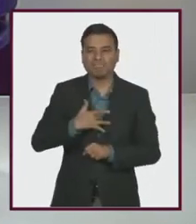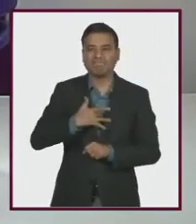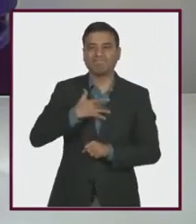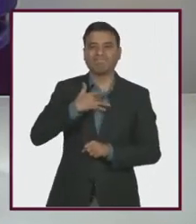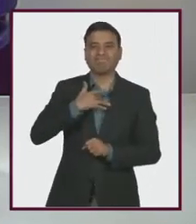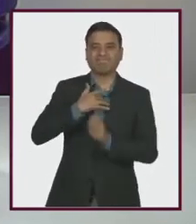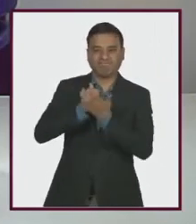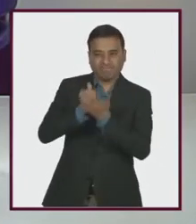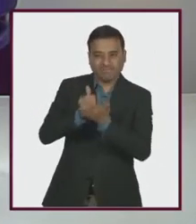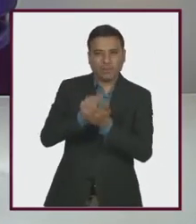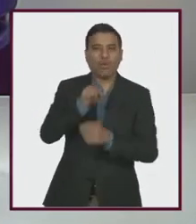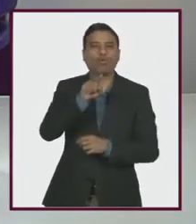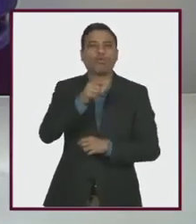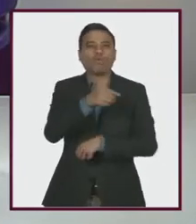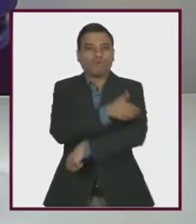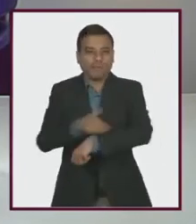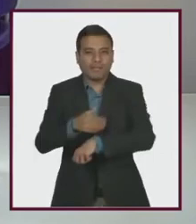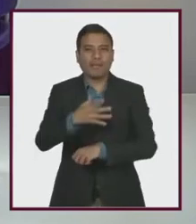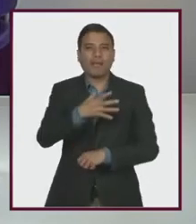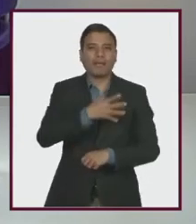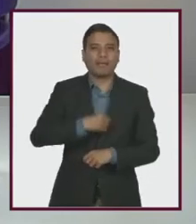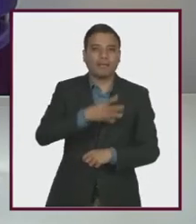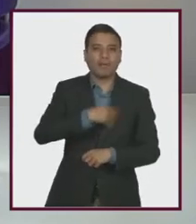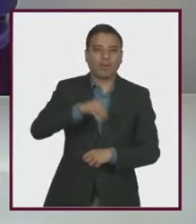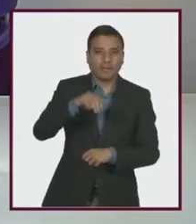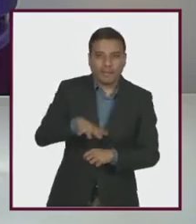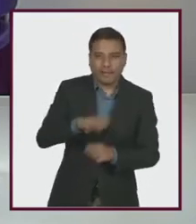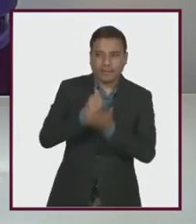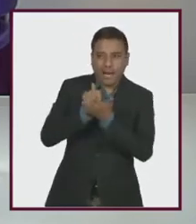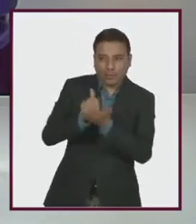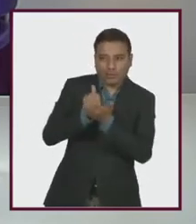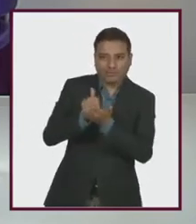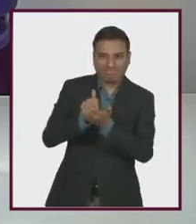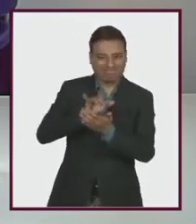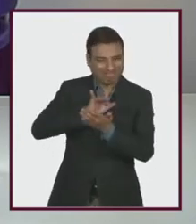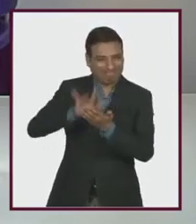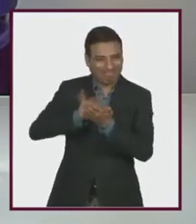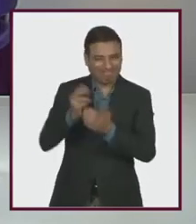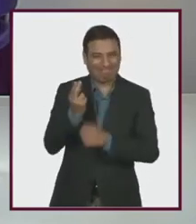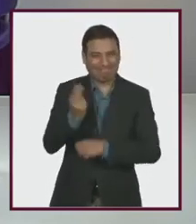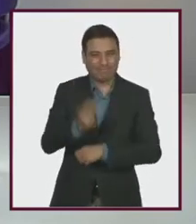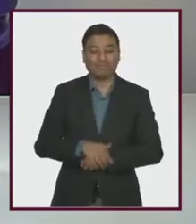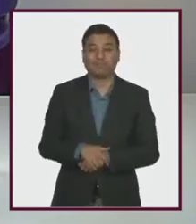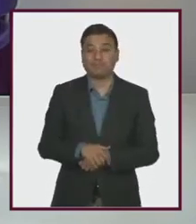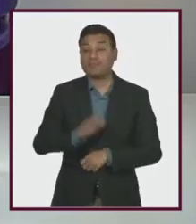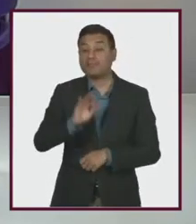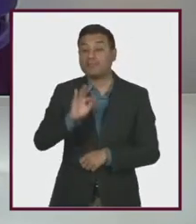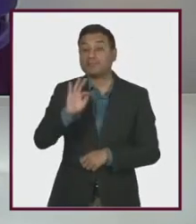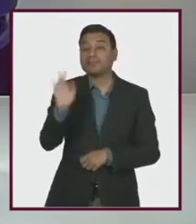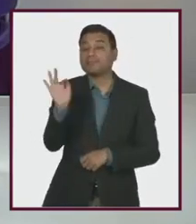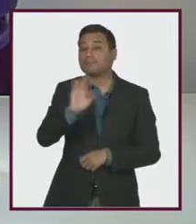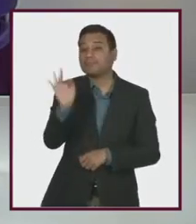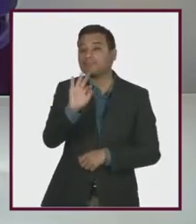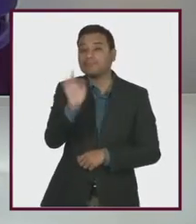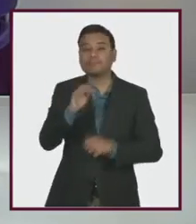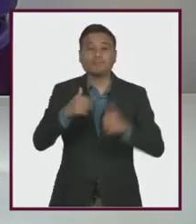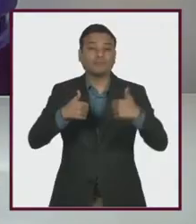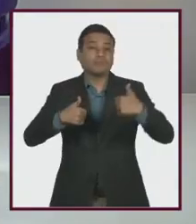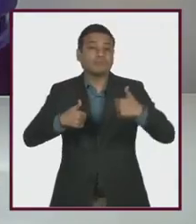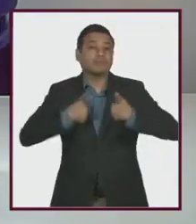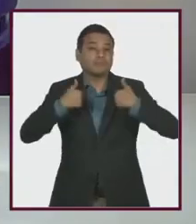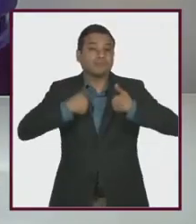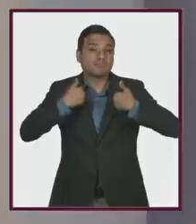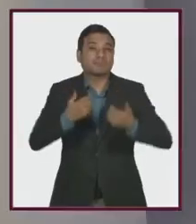con nuestra hija, con nuestro hijo, y poder generar esa red de apoyo que sí es importante. Probablemente el adolescente que consume es solo